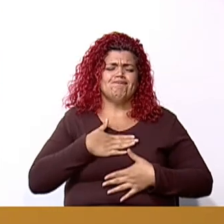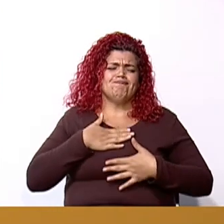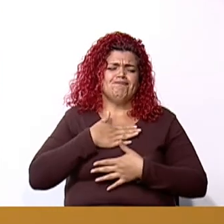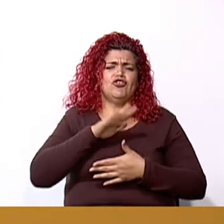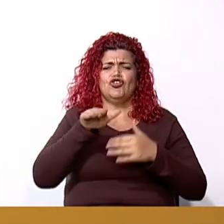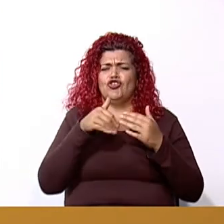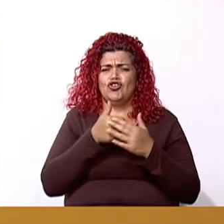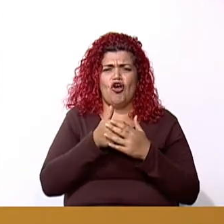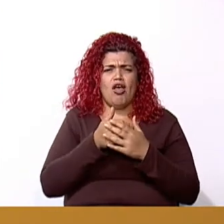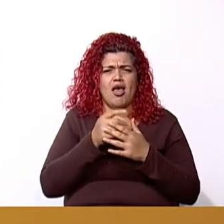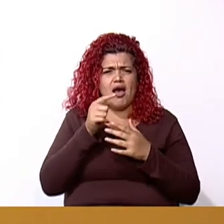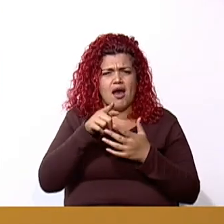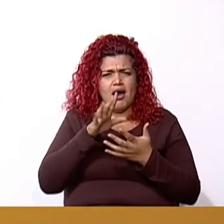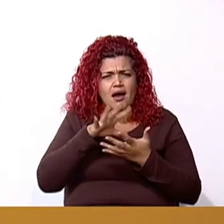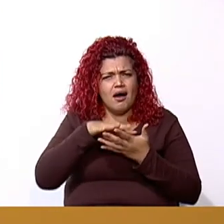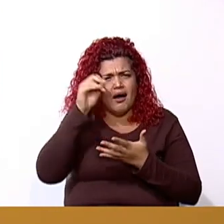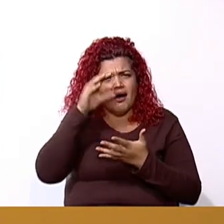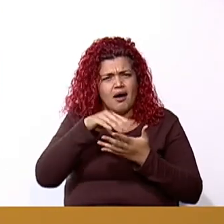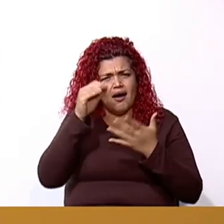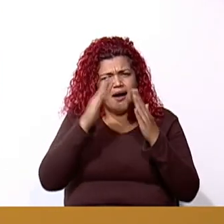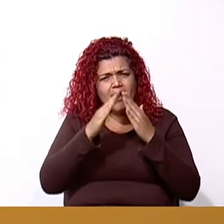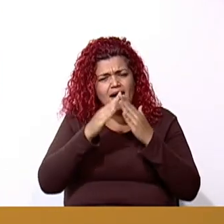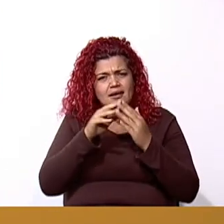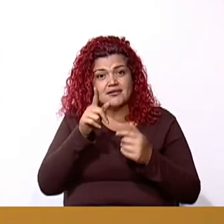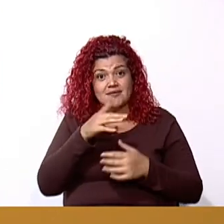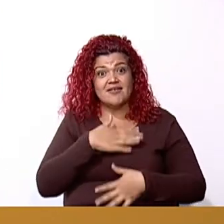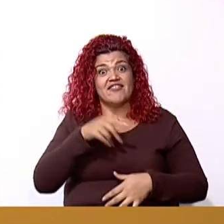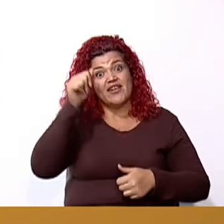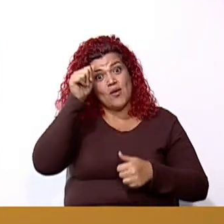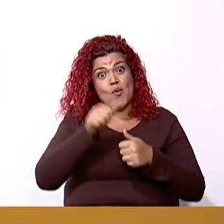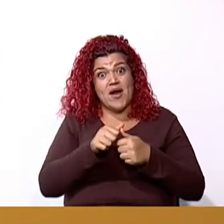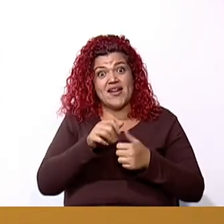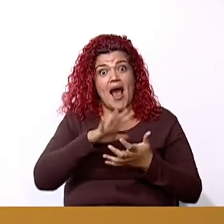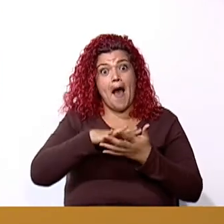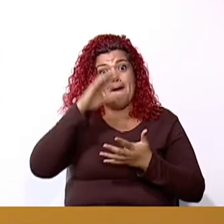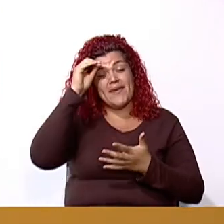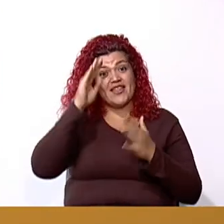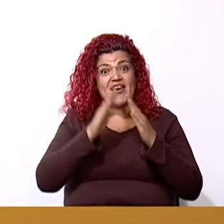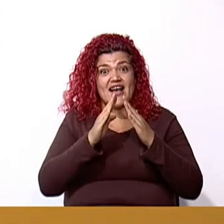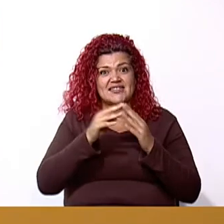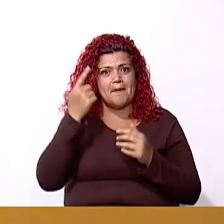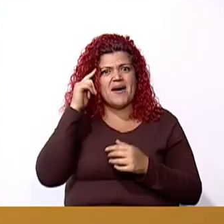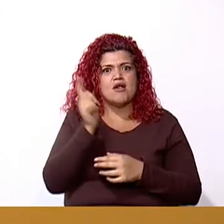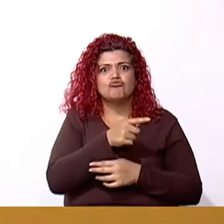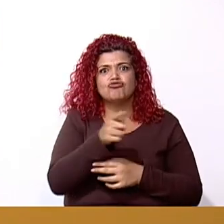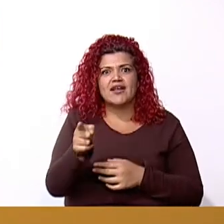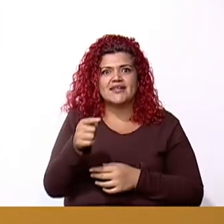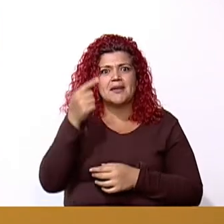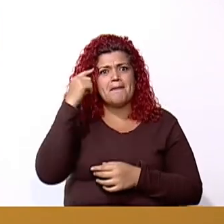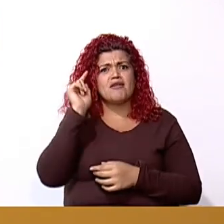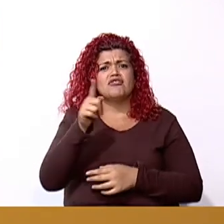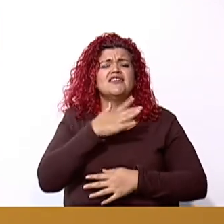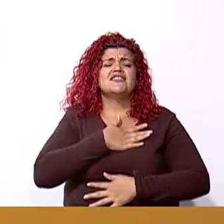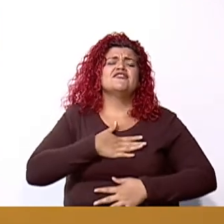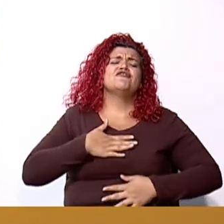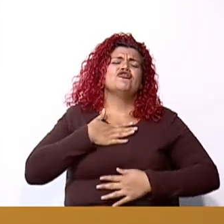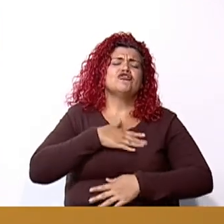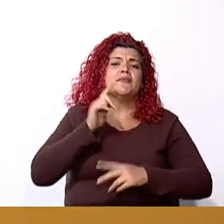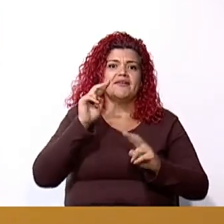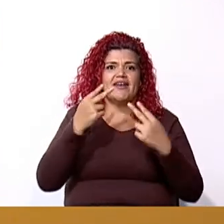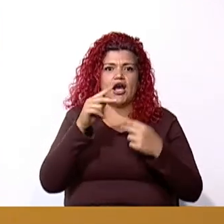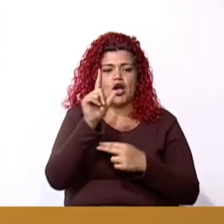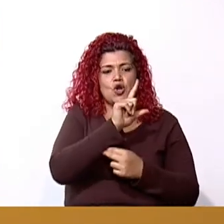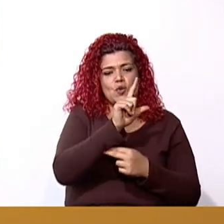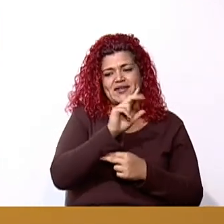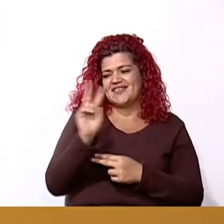la programación de Aprendo en Casa. Recuerden que Aprendo en Casa está hecho para ustedes, para que los disfruten, para que nos vean de